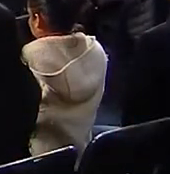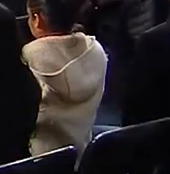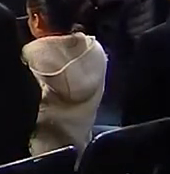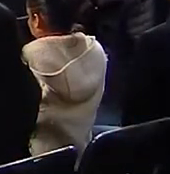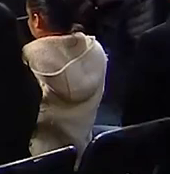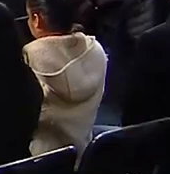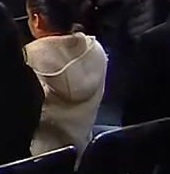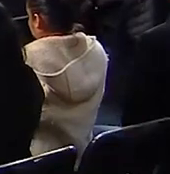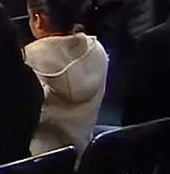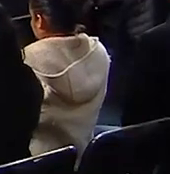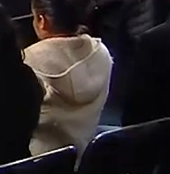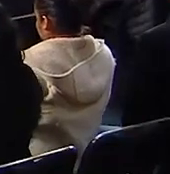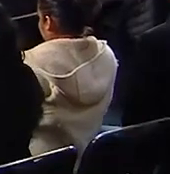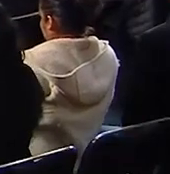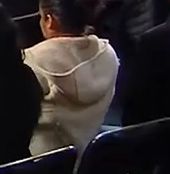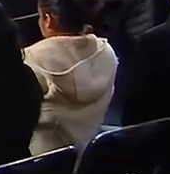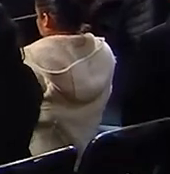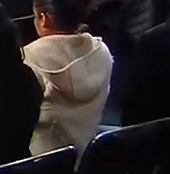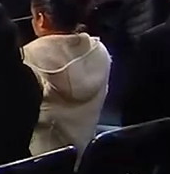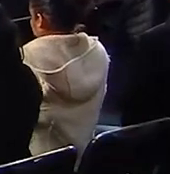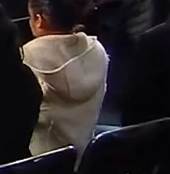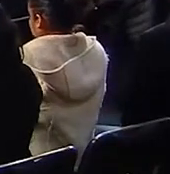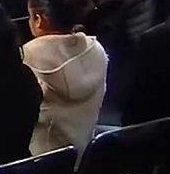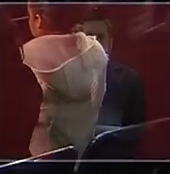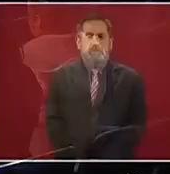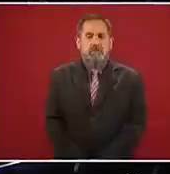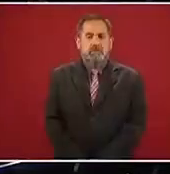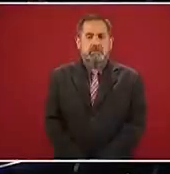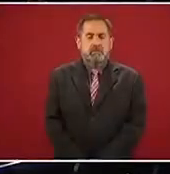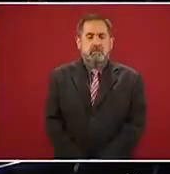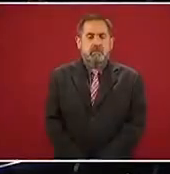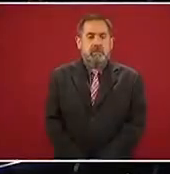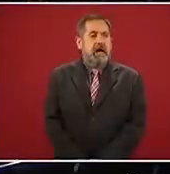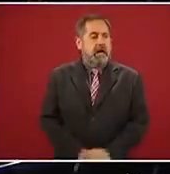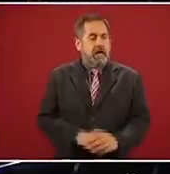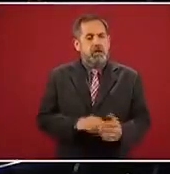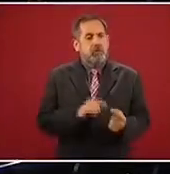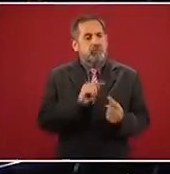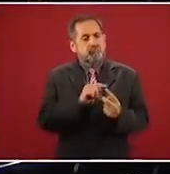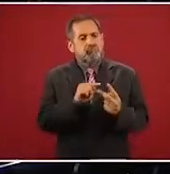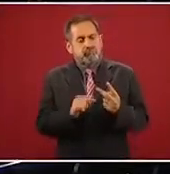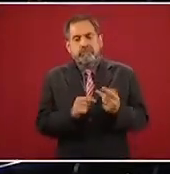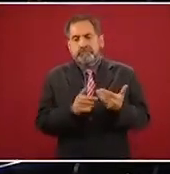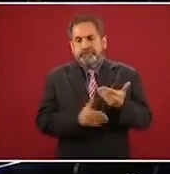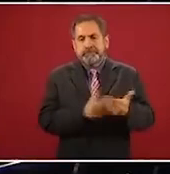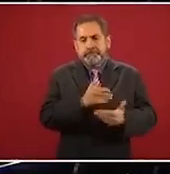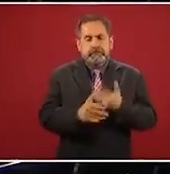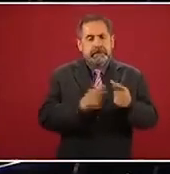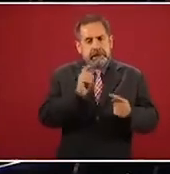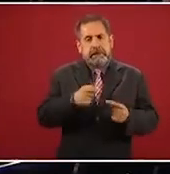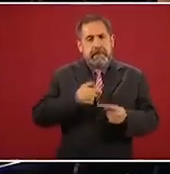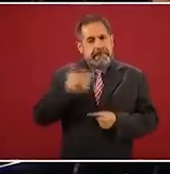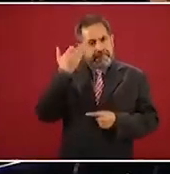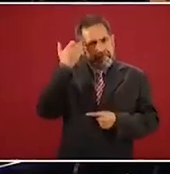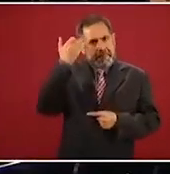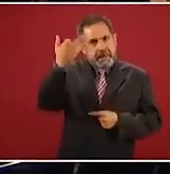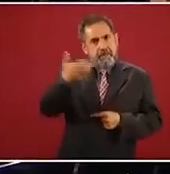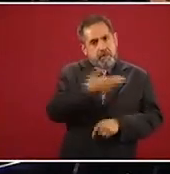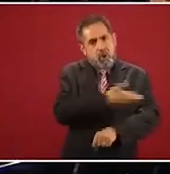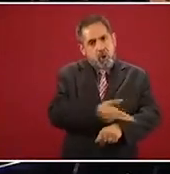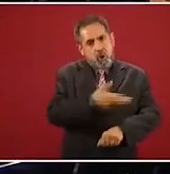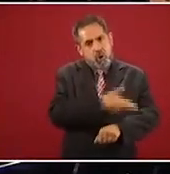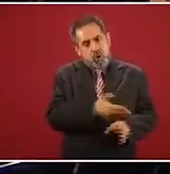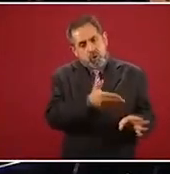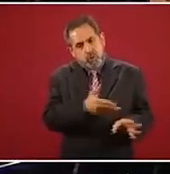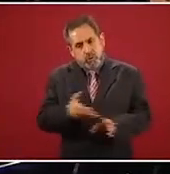no se tienen, otros se pueden solventar, pero es un proceso que, digamos, sí lleva algo de tiempo.